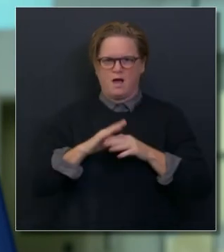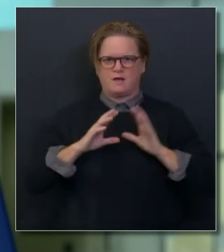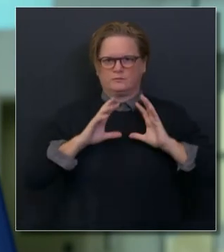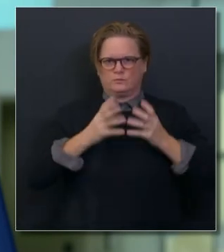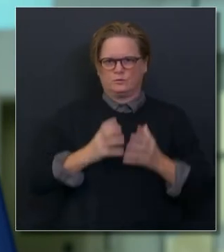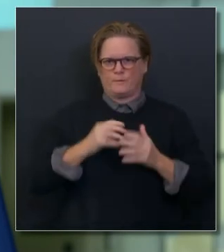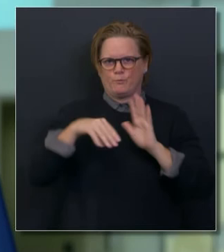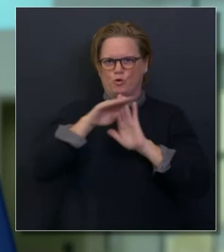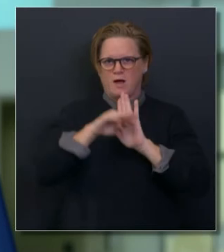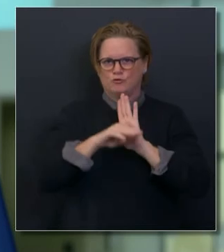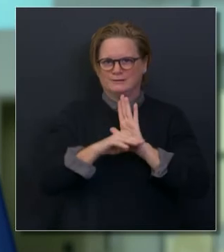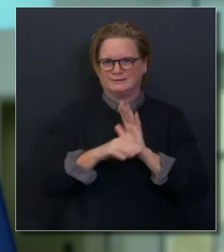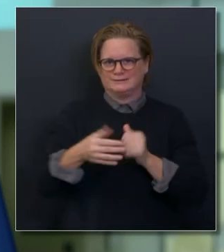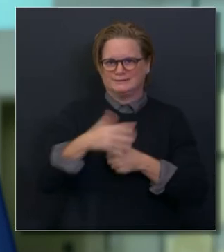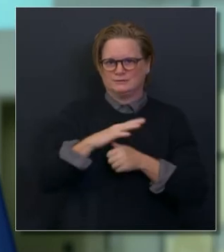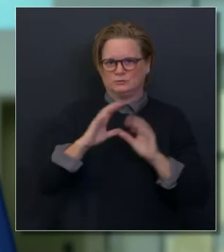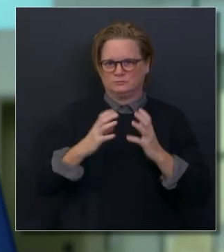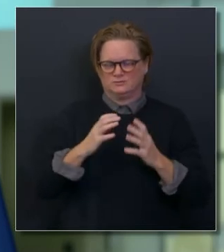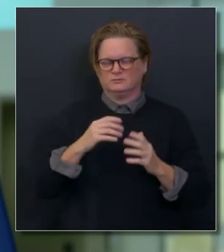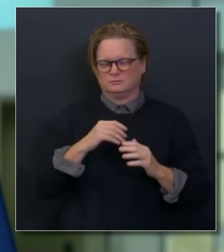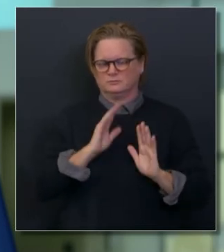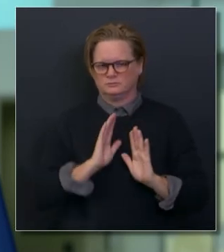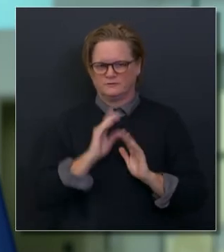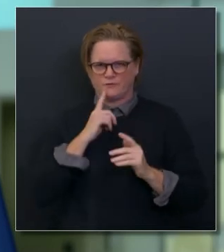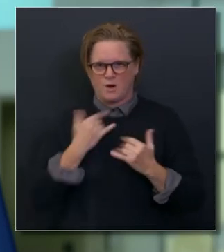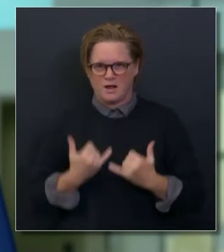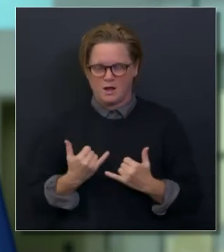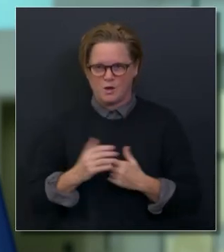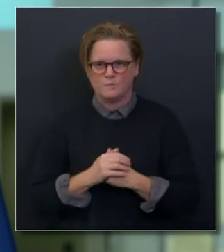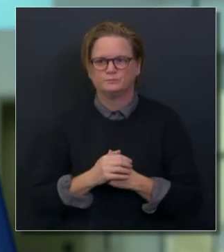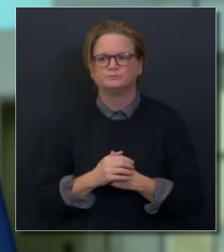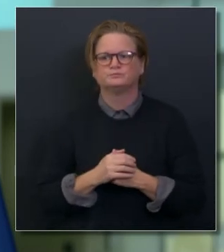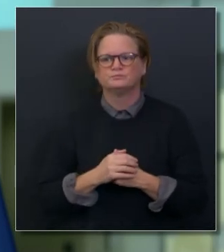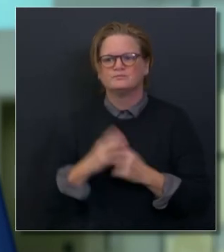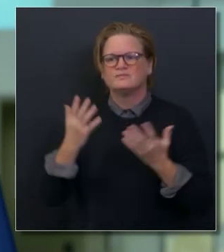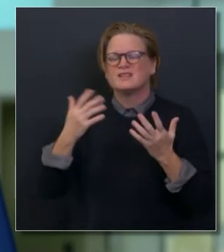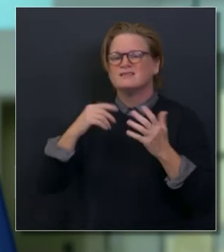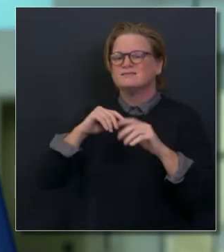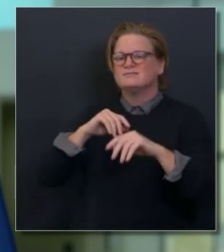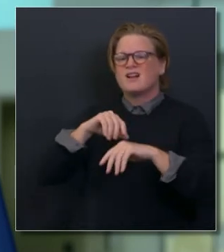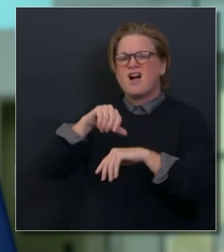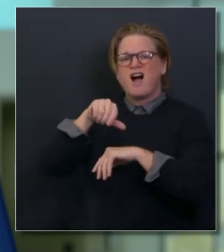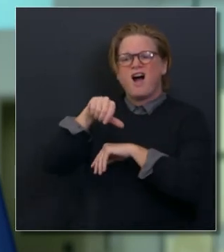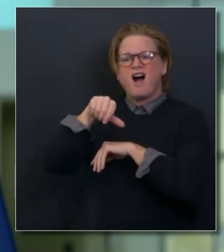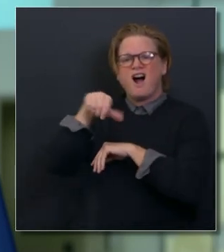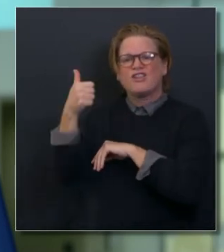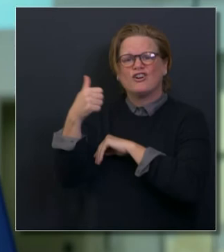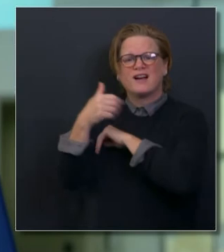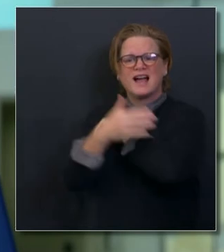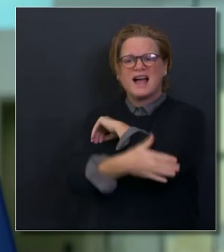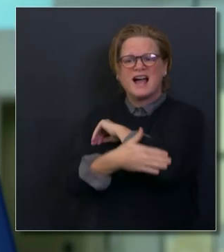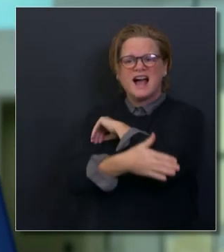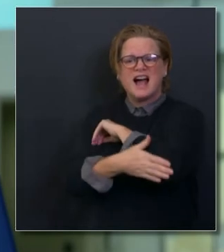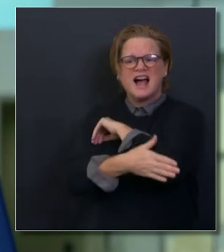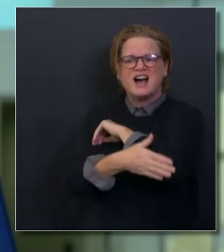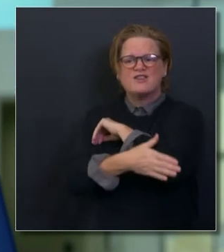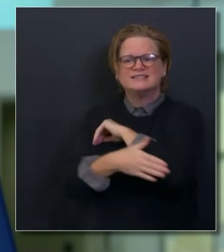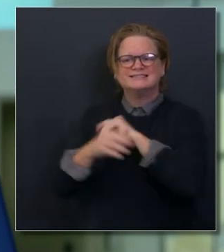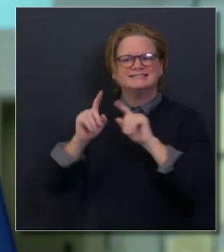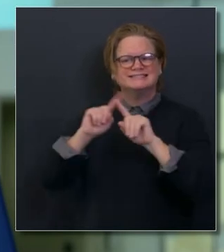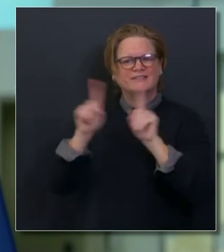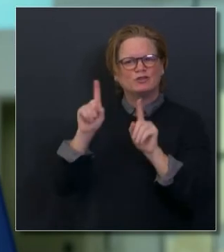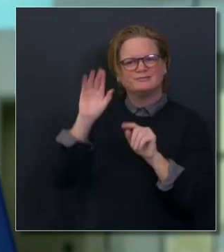de que basados en esas prioridades como en Orange County, como en todos los otros 58 condados que son